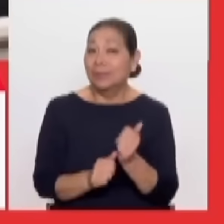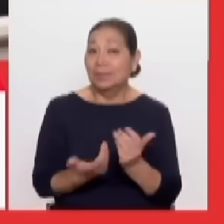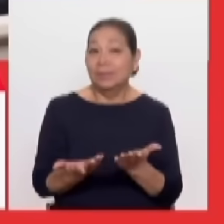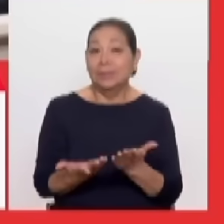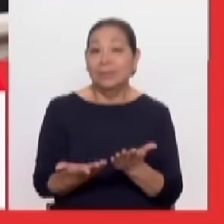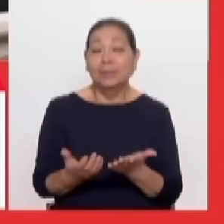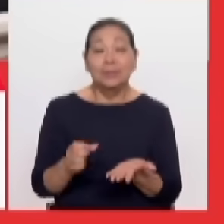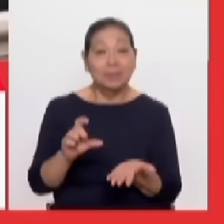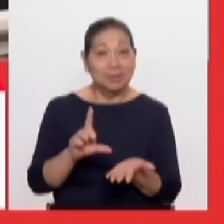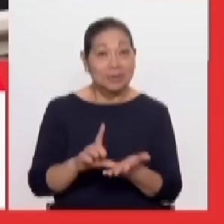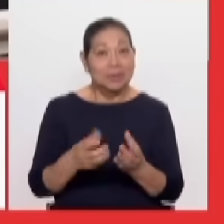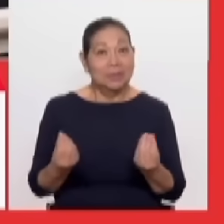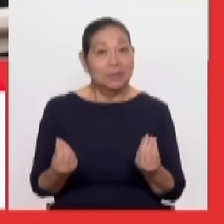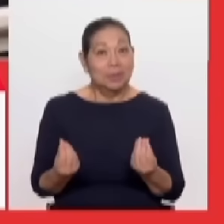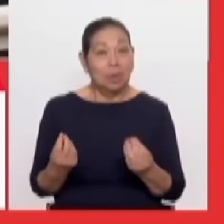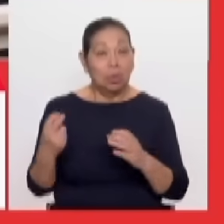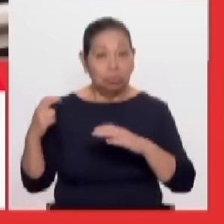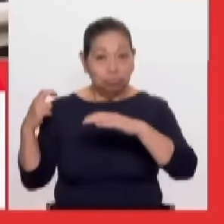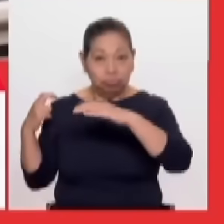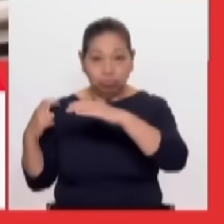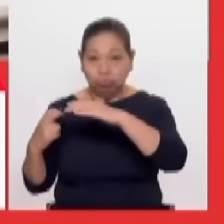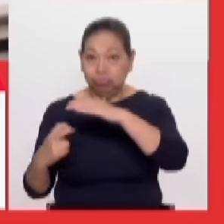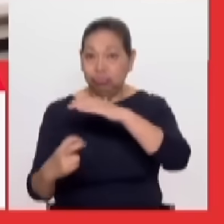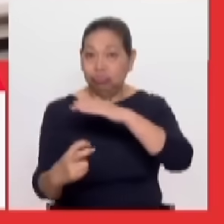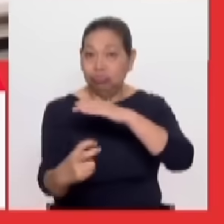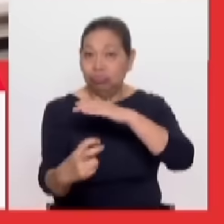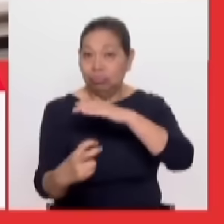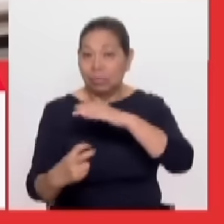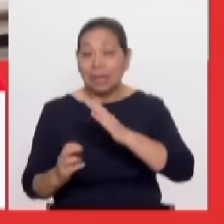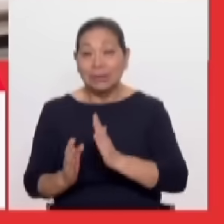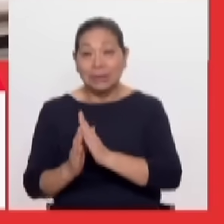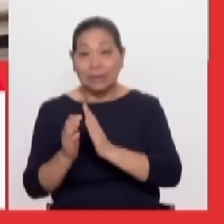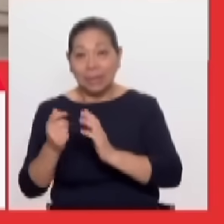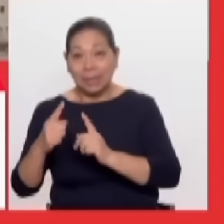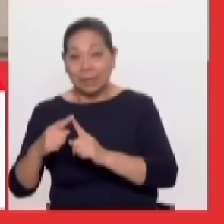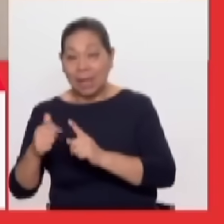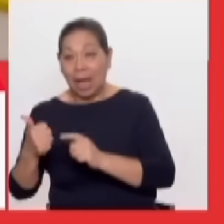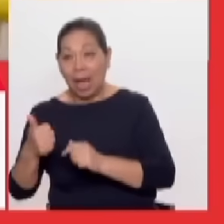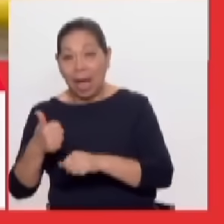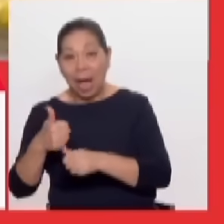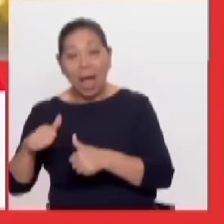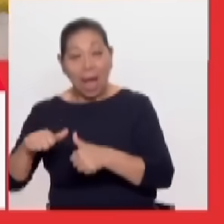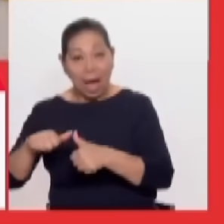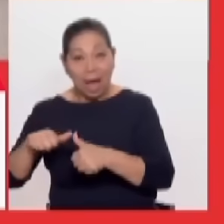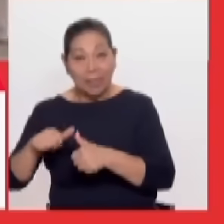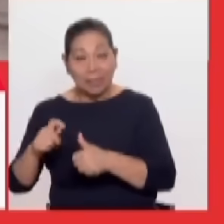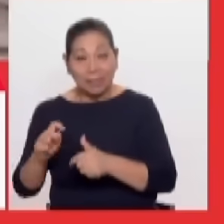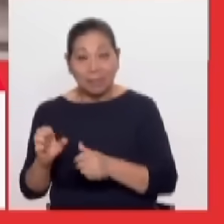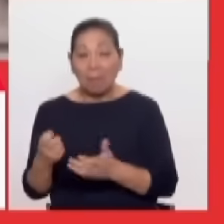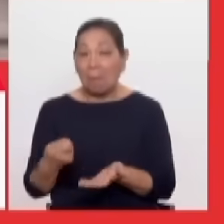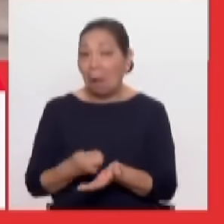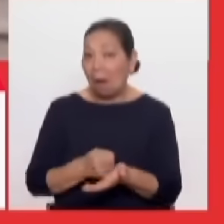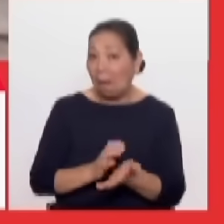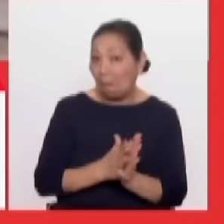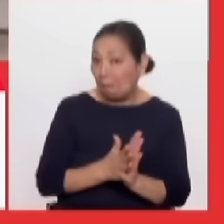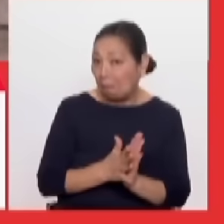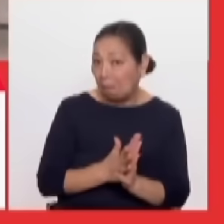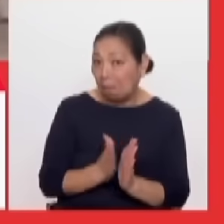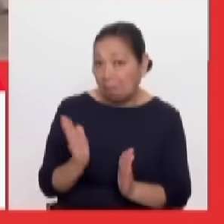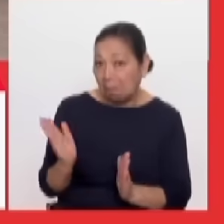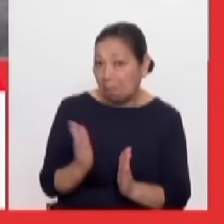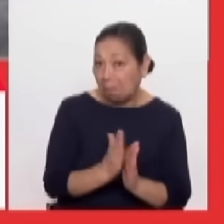de la capital que hacen esta ruta a Santa Anita y Ate podrán disfrutar gratuitamente en